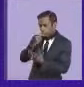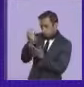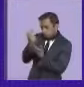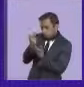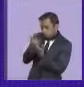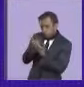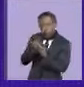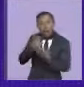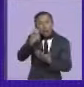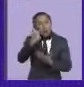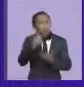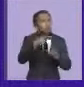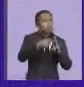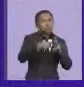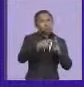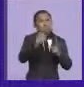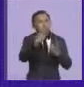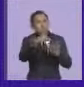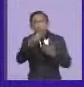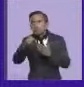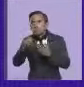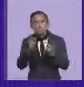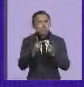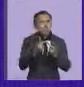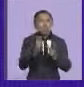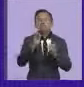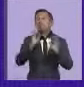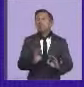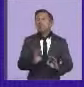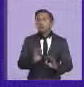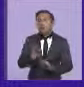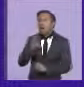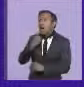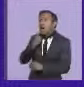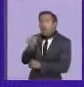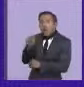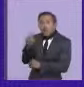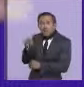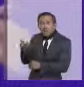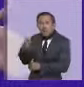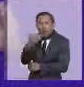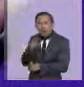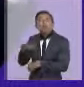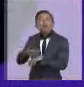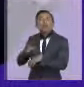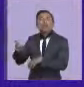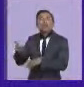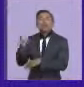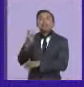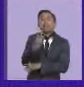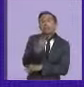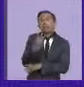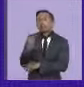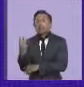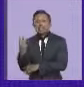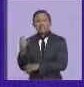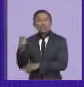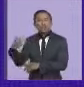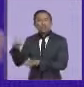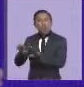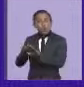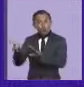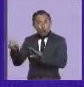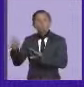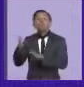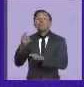presentado porque su 3 de 3 no refleja 3 departamentos que sí están en el Registro Público de la Propiedad.